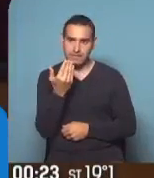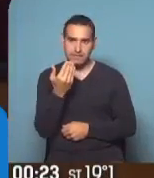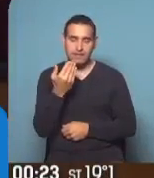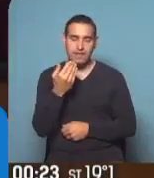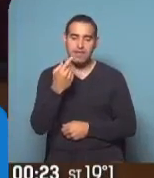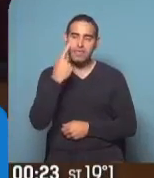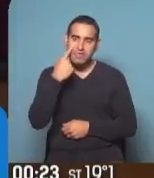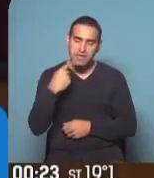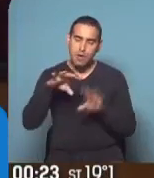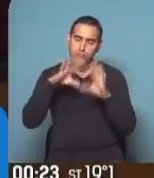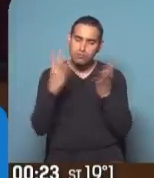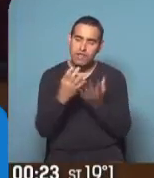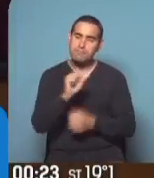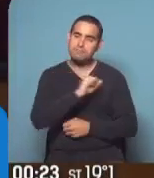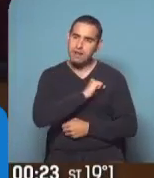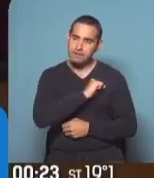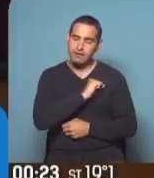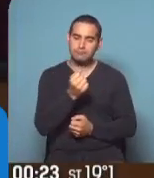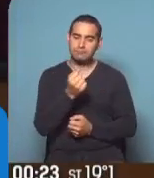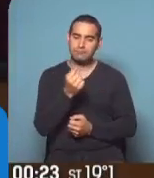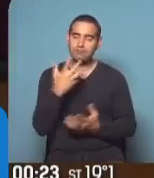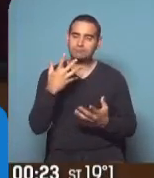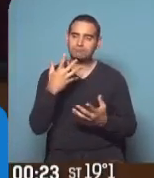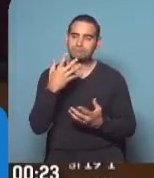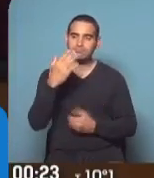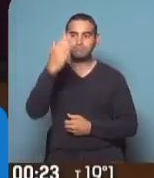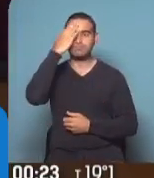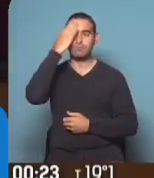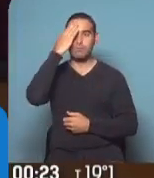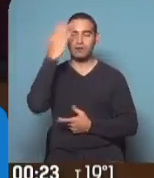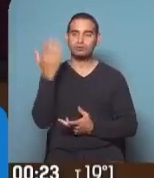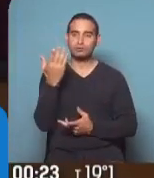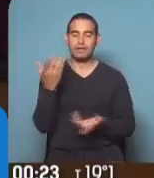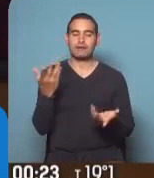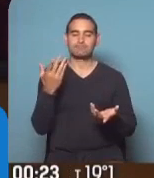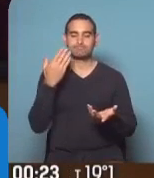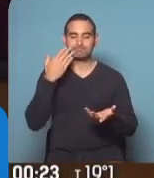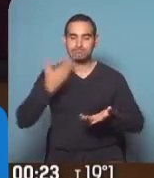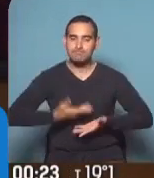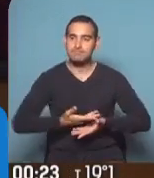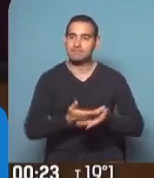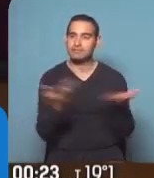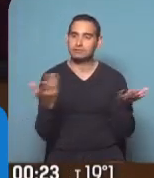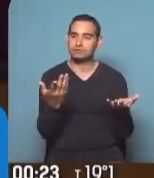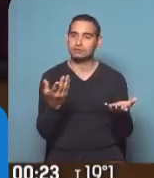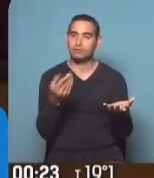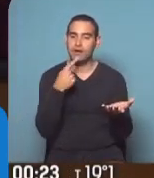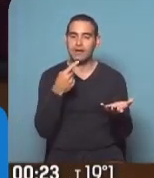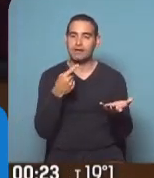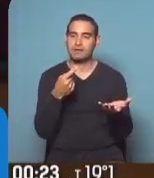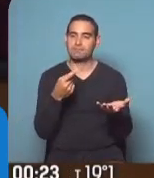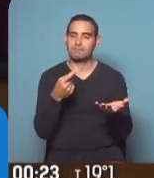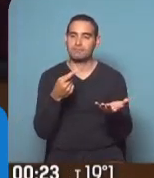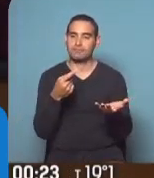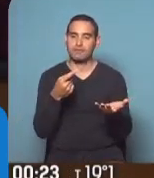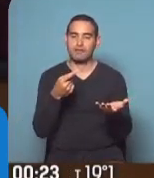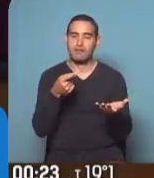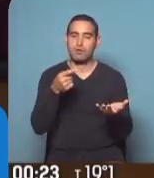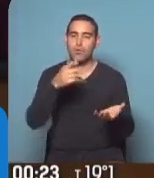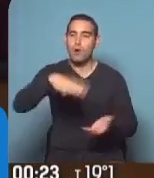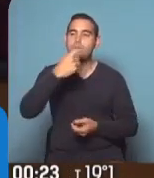Día Mundial del Malbec como conmemoración a la presentación para crear una quinta agronómica en